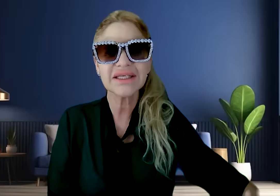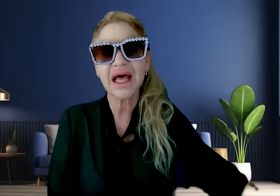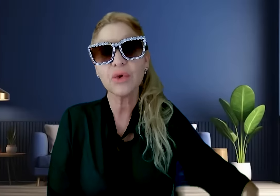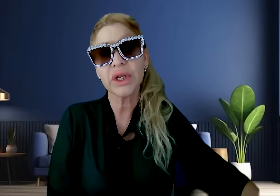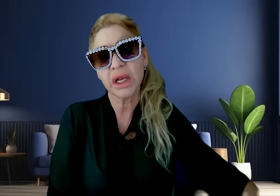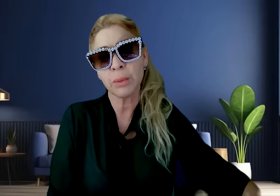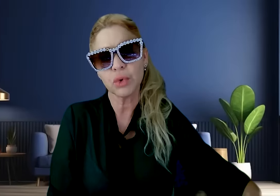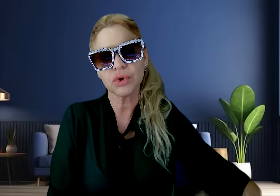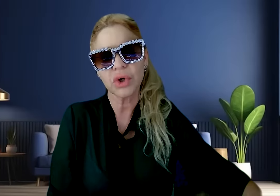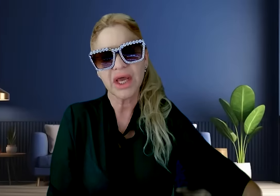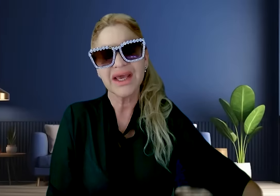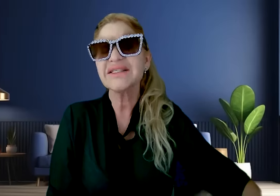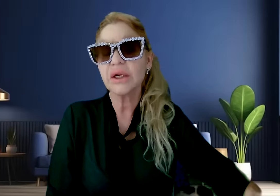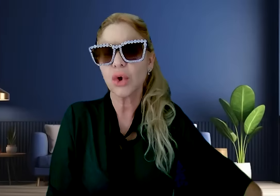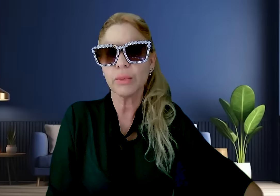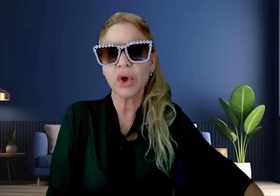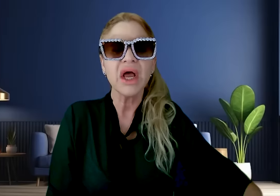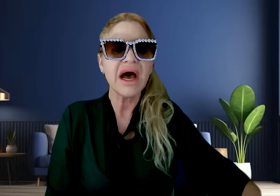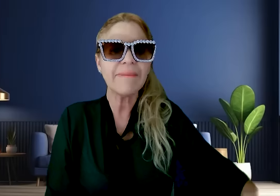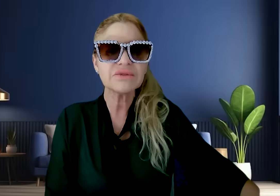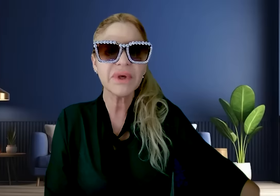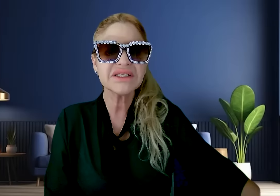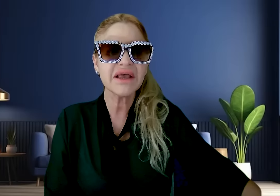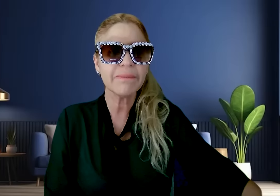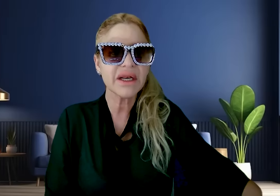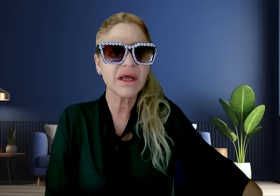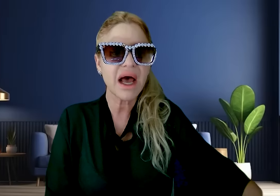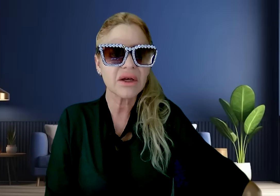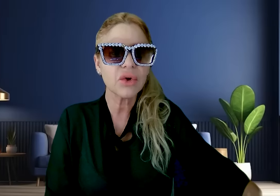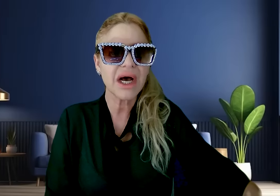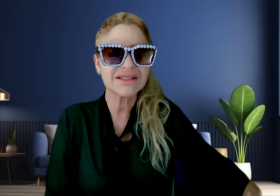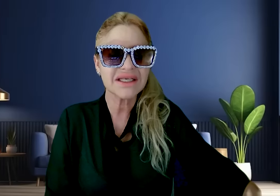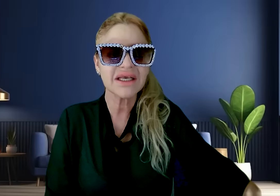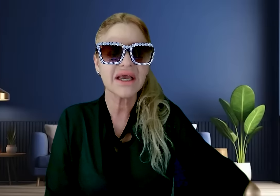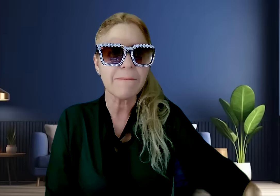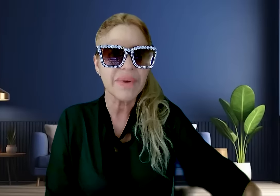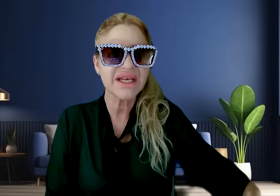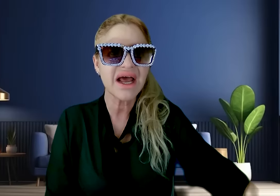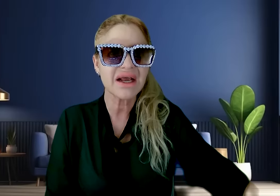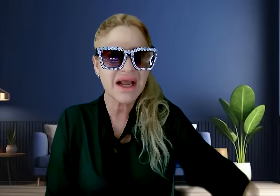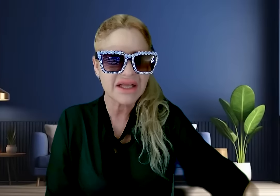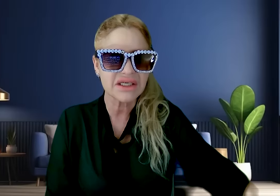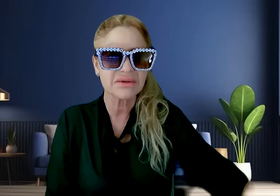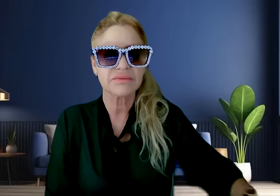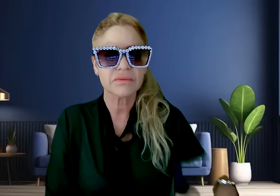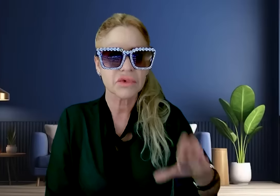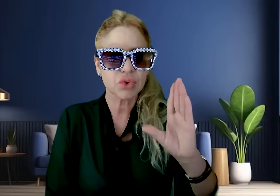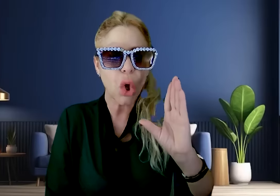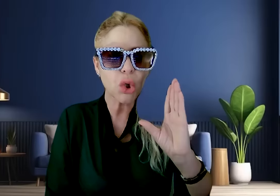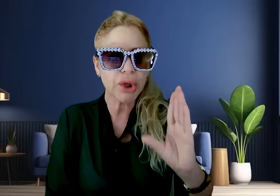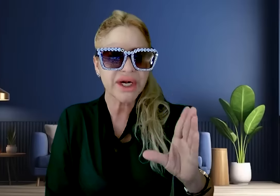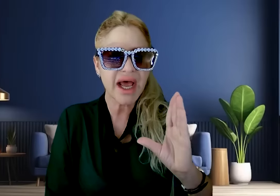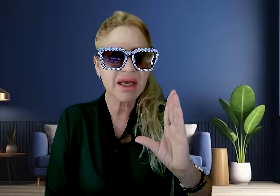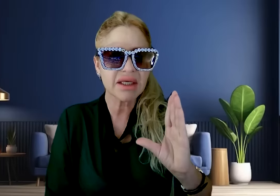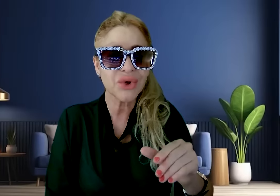se ha desatado en el mundo. Es el colmo. Jamás pensé ver algo así en plena calle,